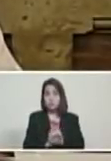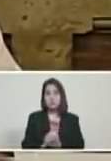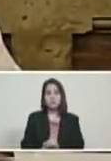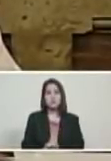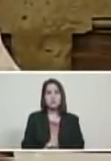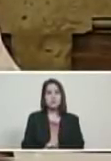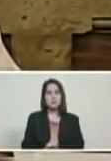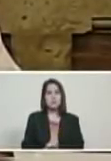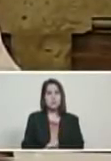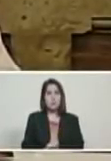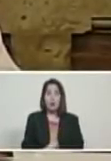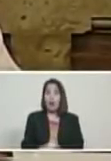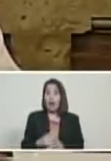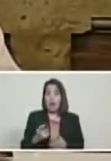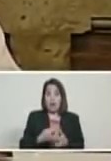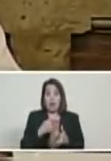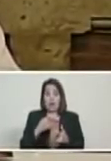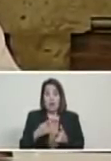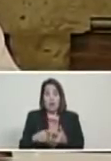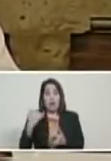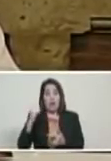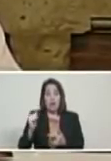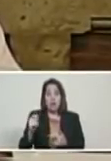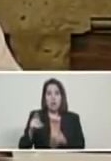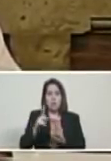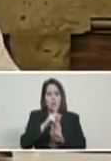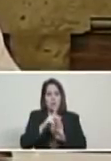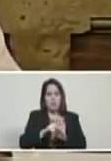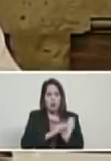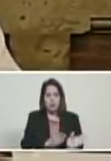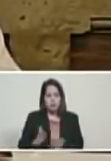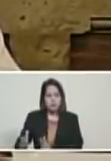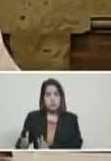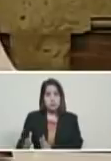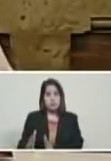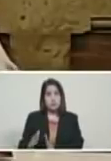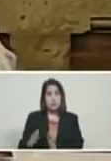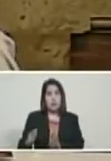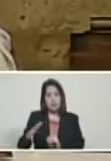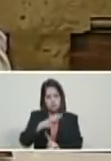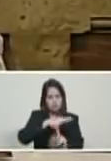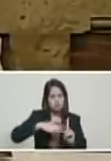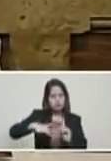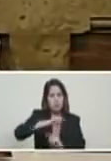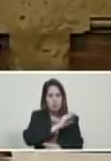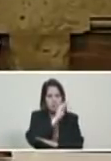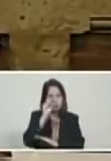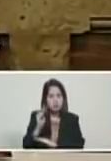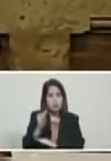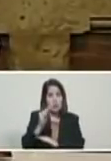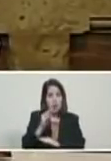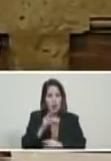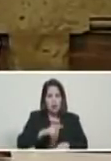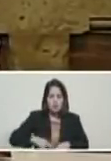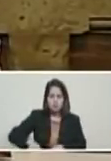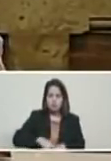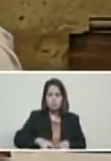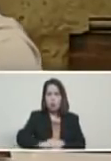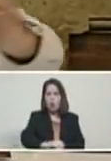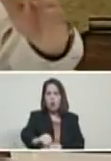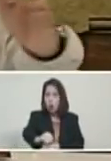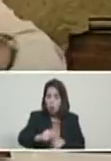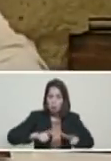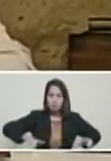Y bueno, tenemos un plan ecosustentable, ecosocialista, en el arco minero del Orinoco para avanzar en